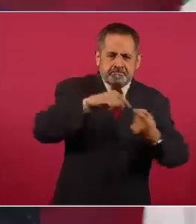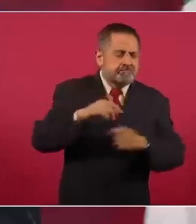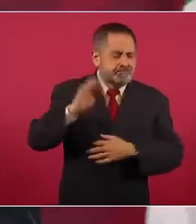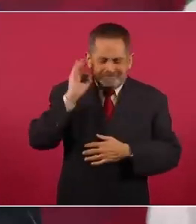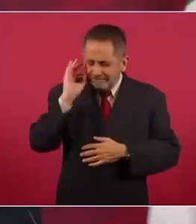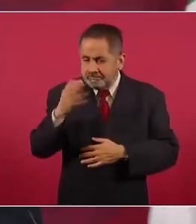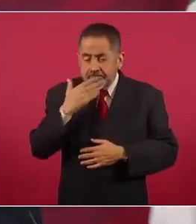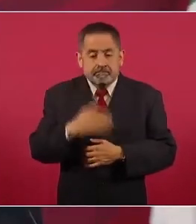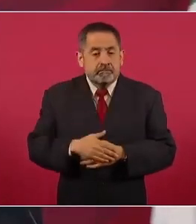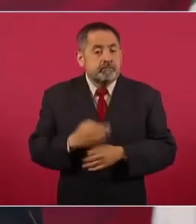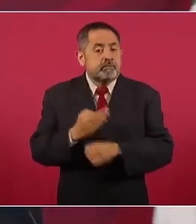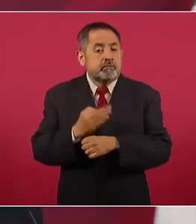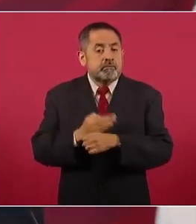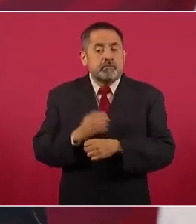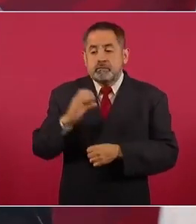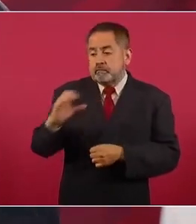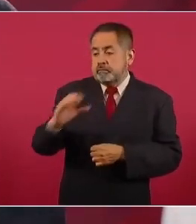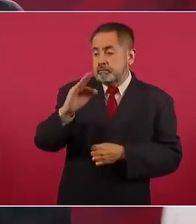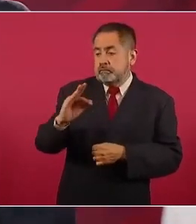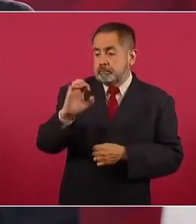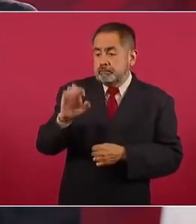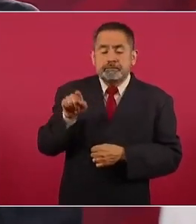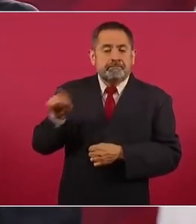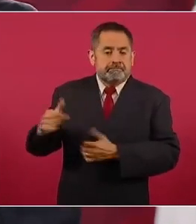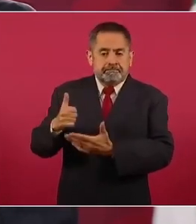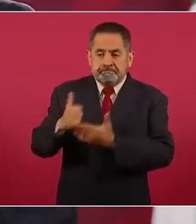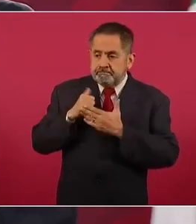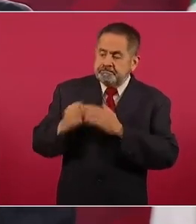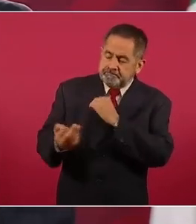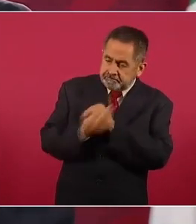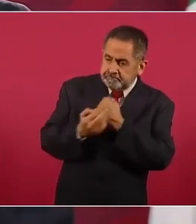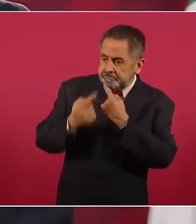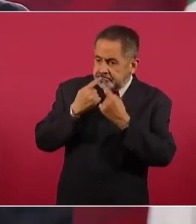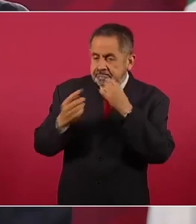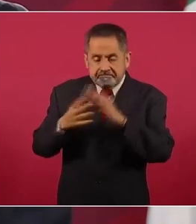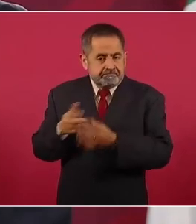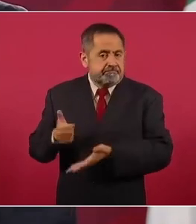está ayudando la Comisión Federal de Electricidad,